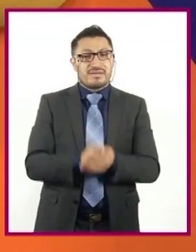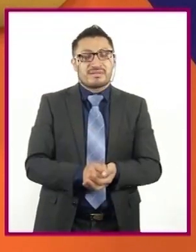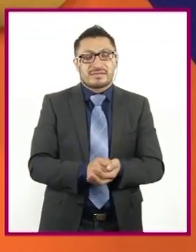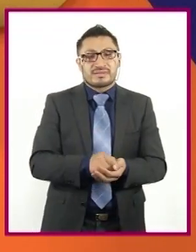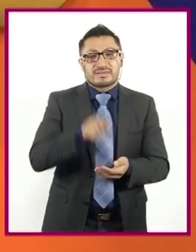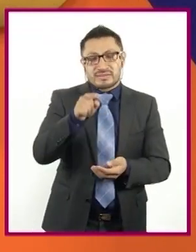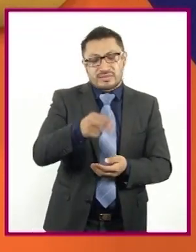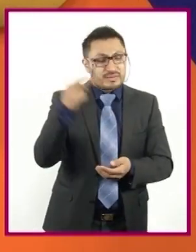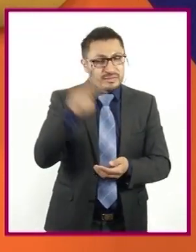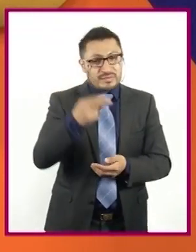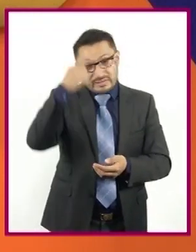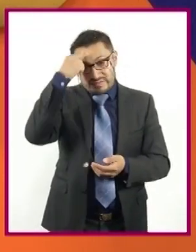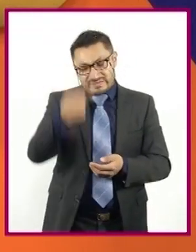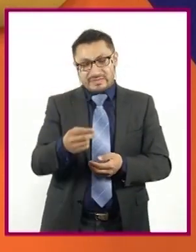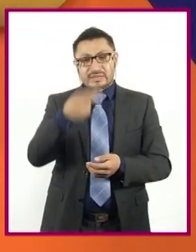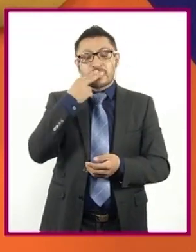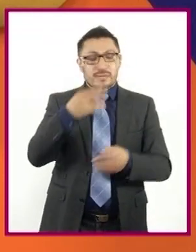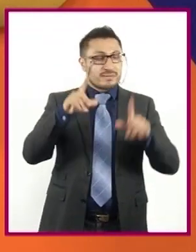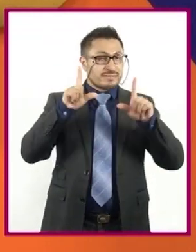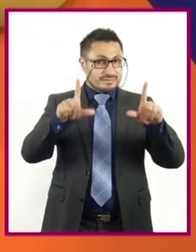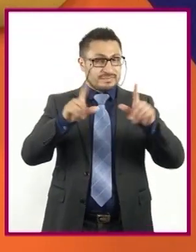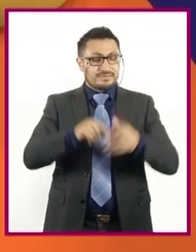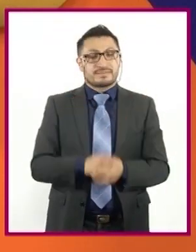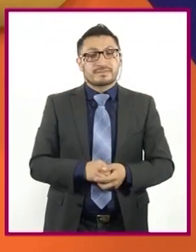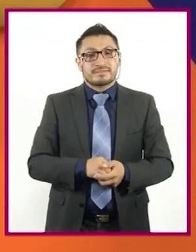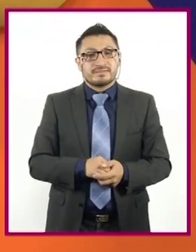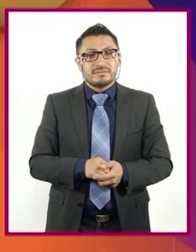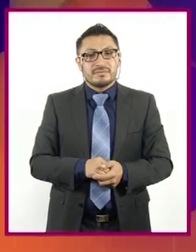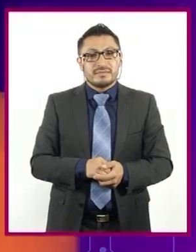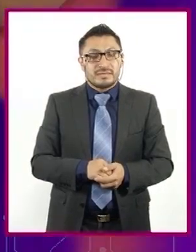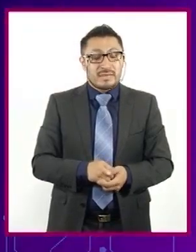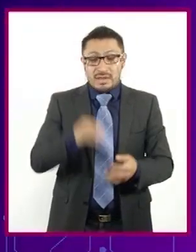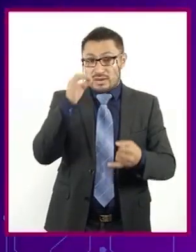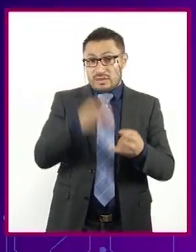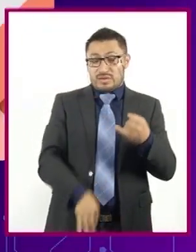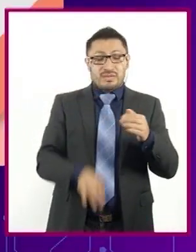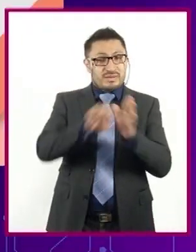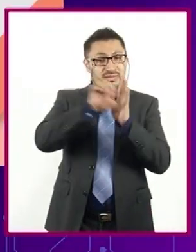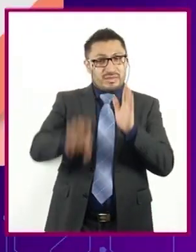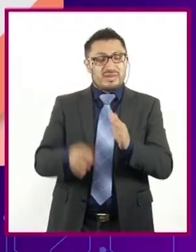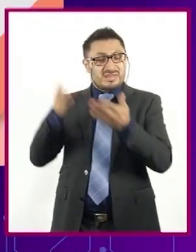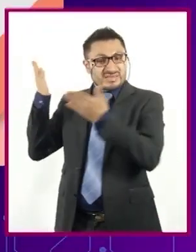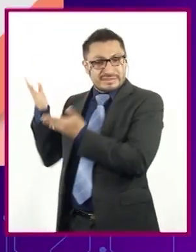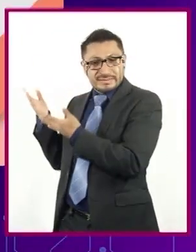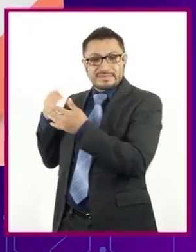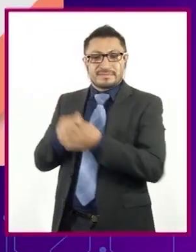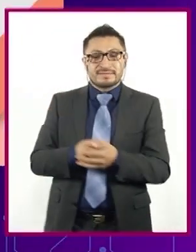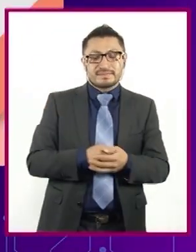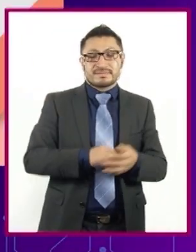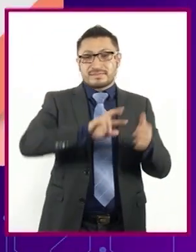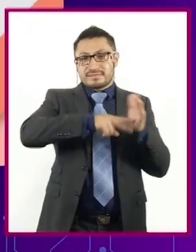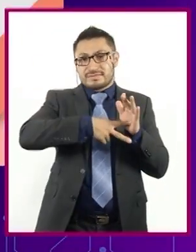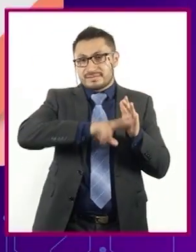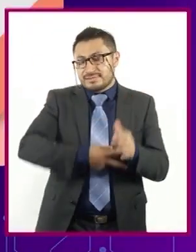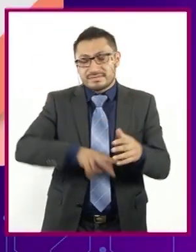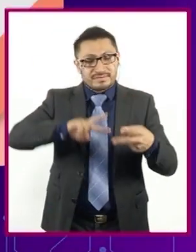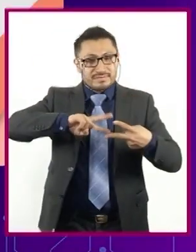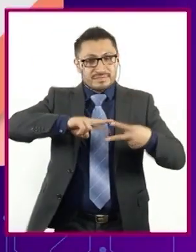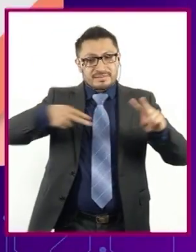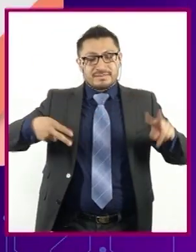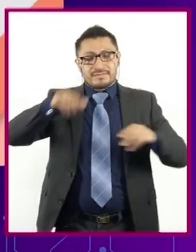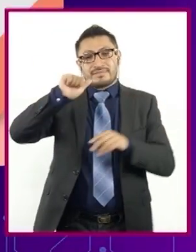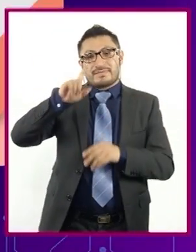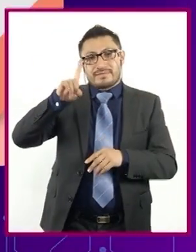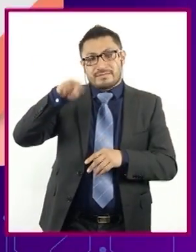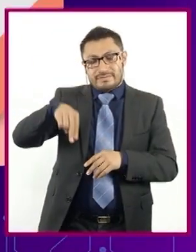momento de ejecutar dicha prueba. Por último, veamos el siguiente ejemplo. La ingeniería genética se basa